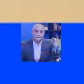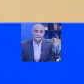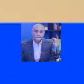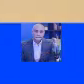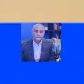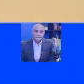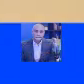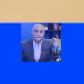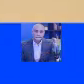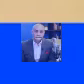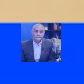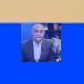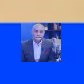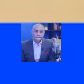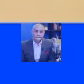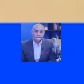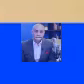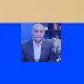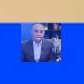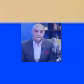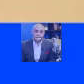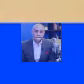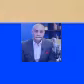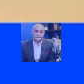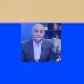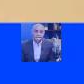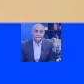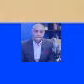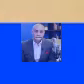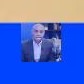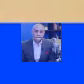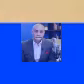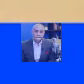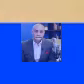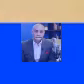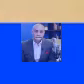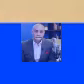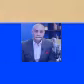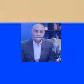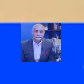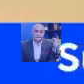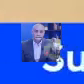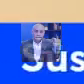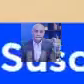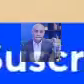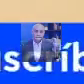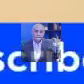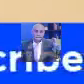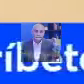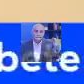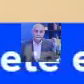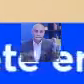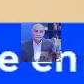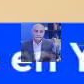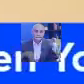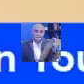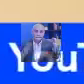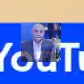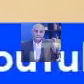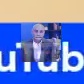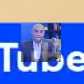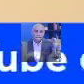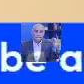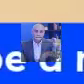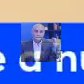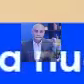buscar una nueva vida y contribuir, en este caso, en Estados Unidos, de la forma como han hecho, especialmente los